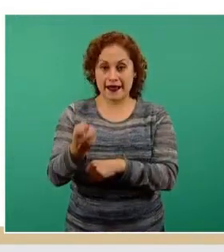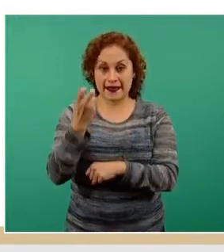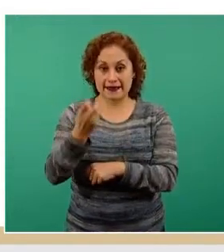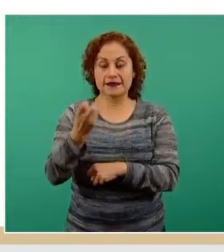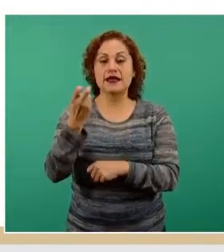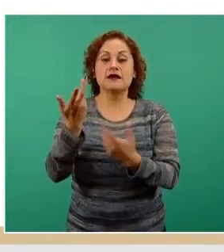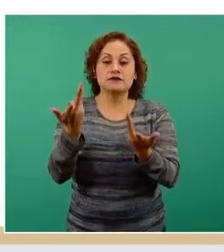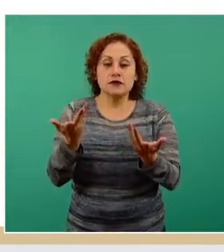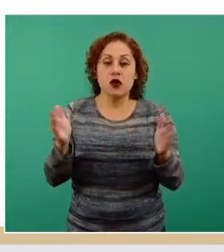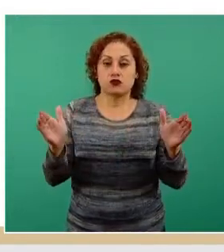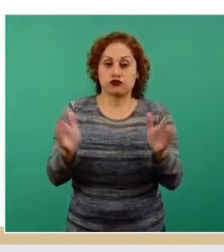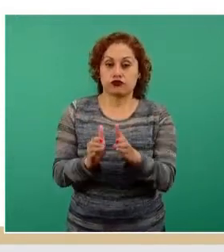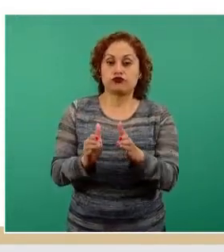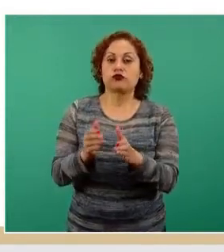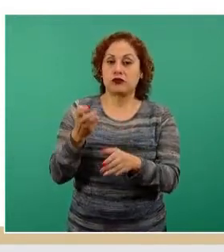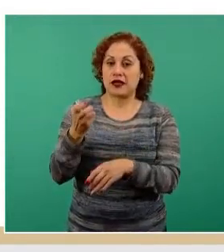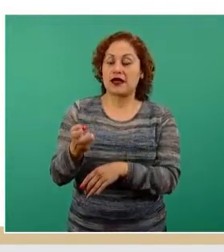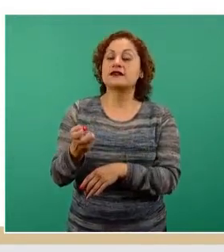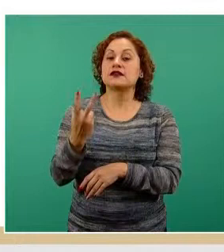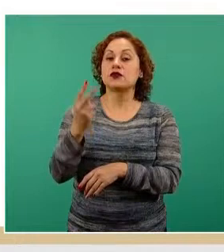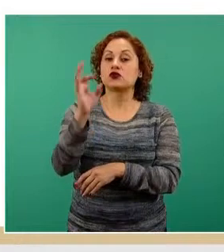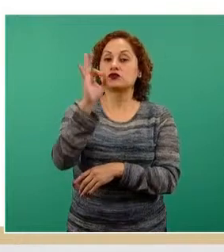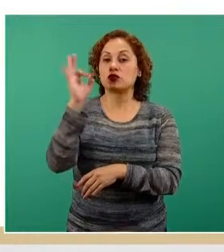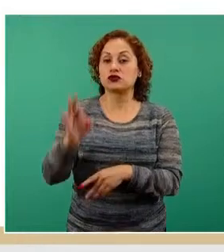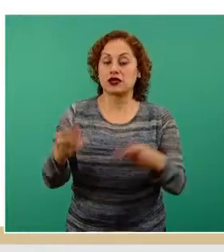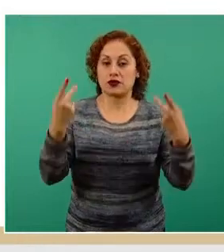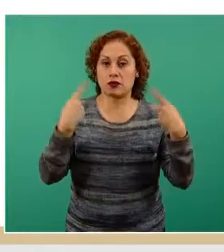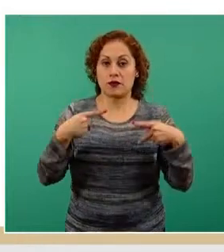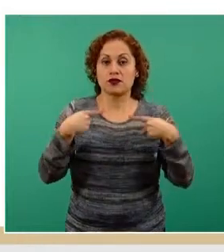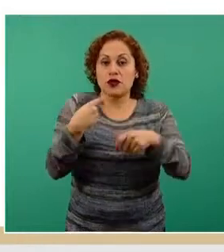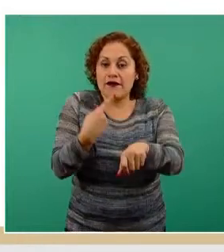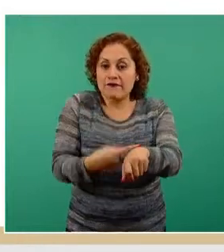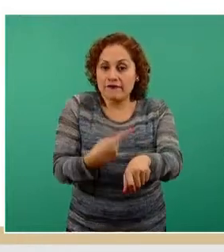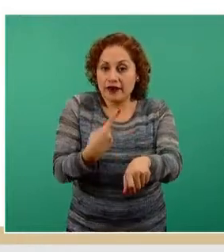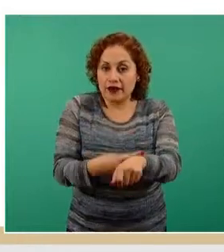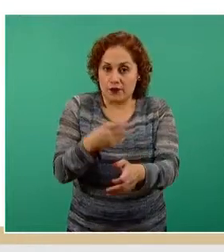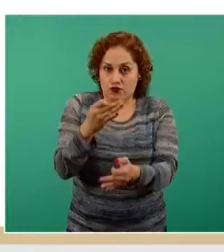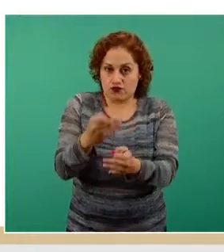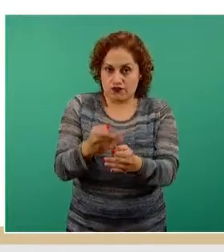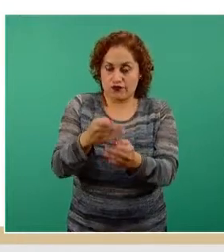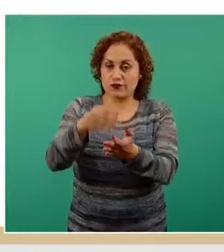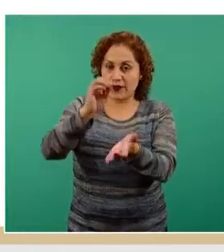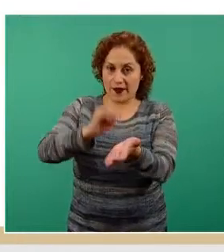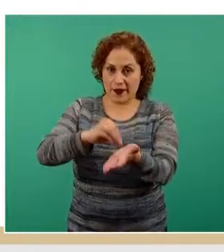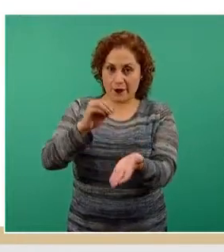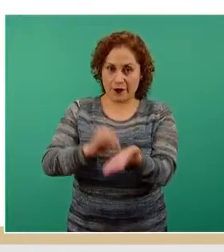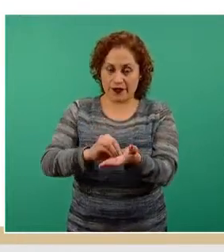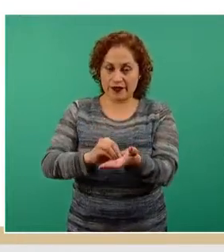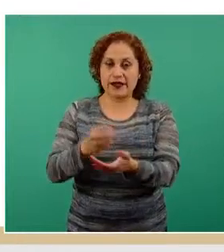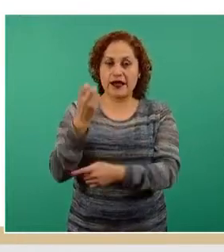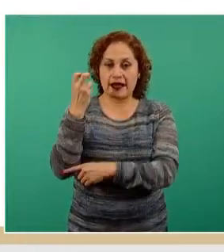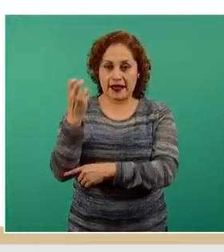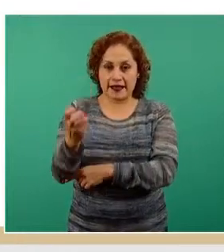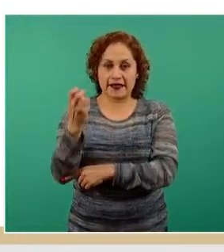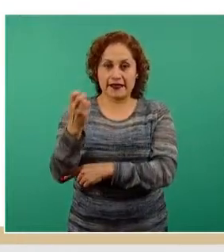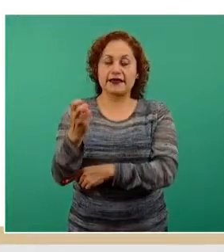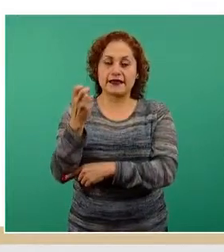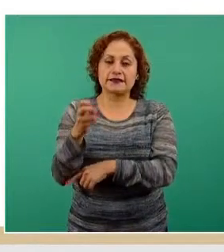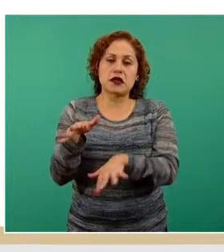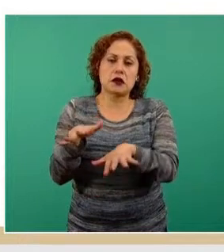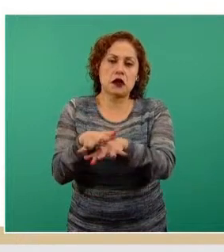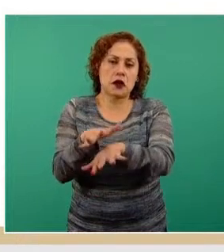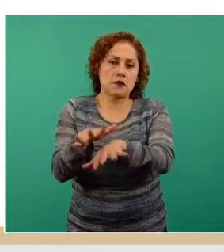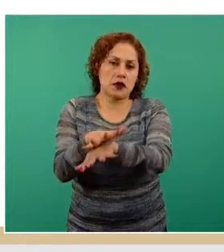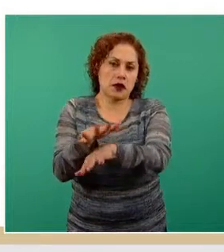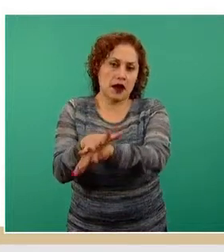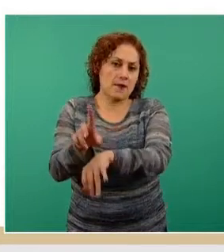nosotros podemos estar observando, y que es una cifra que es totalmente dinámica. Aquí